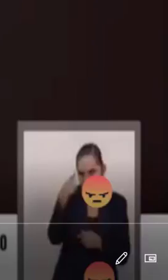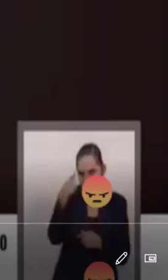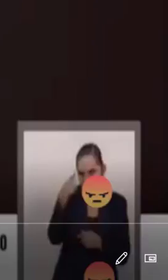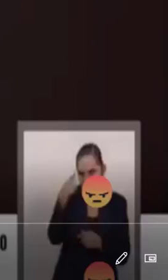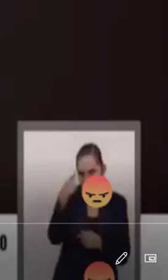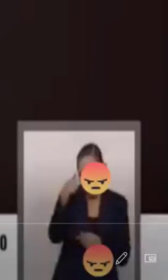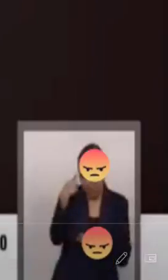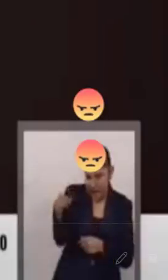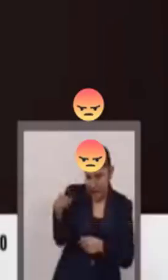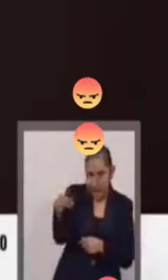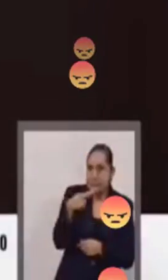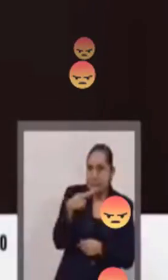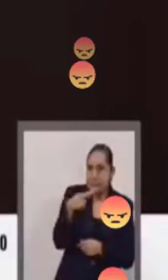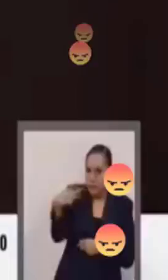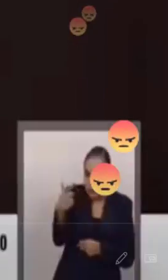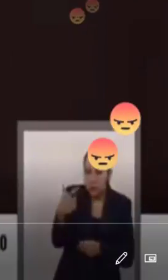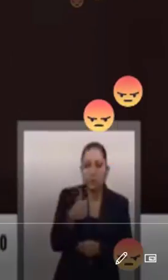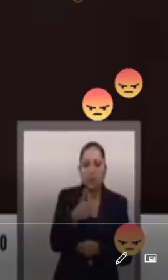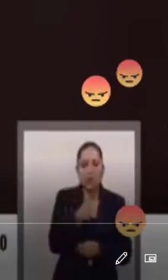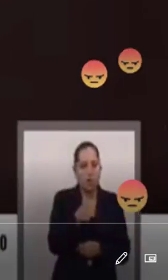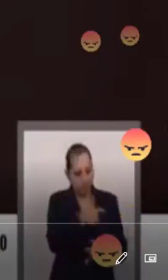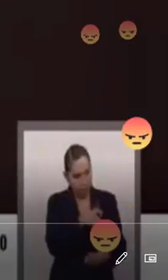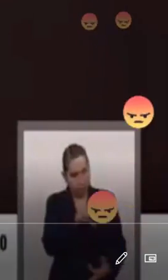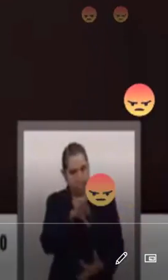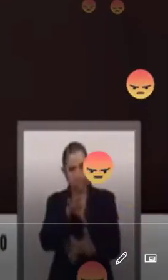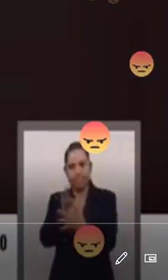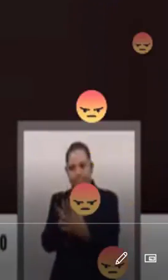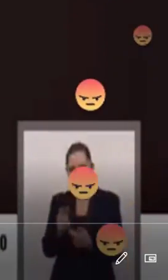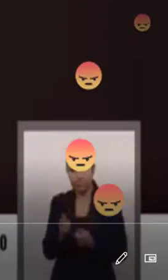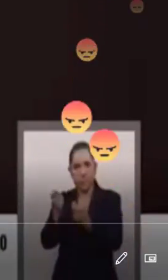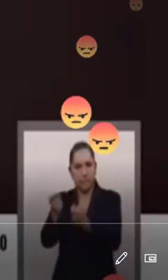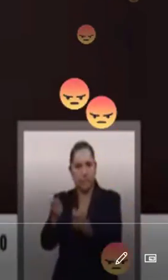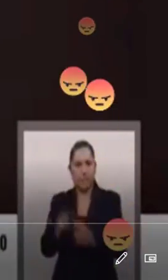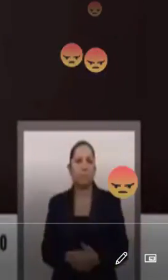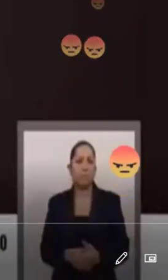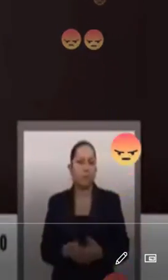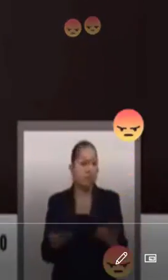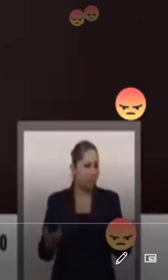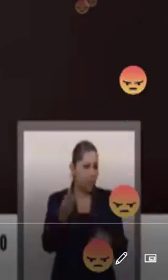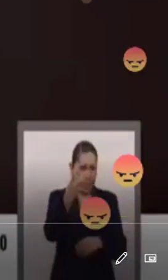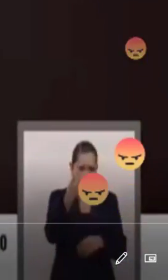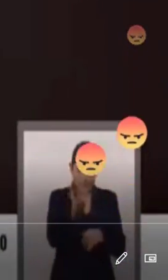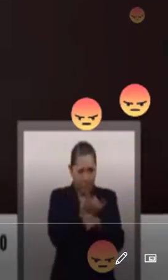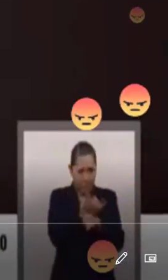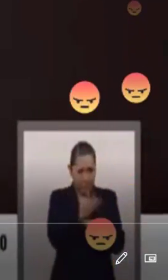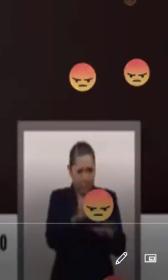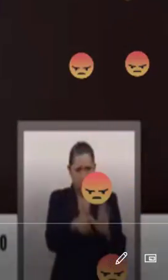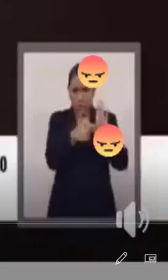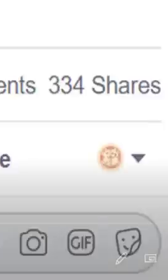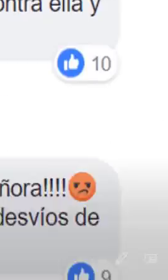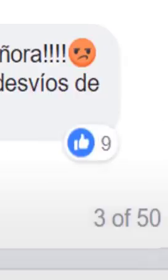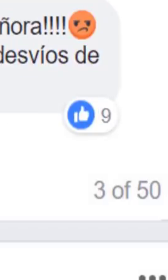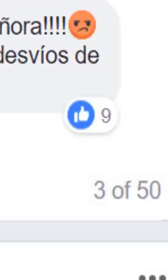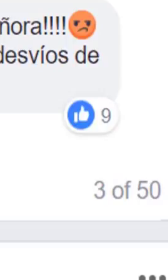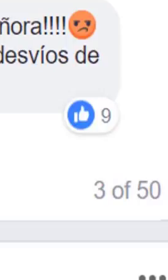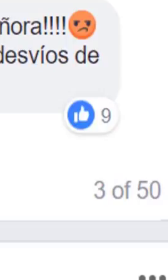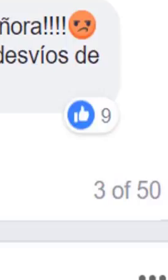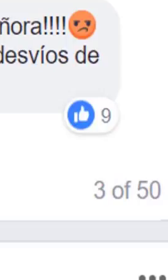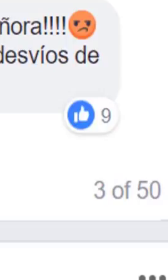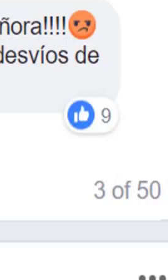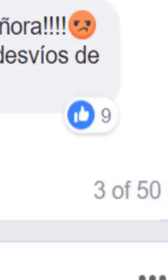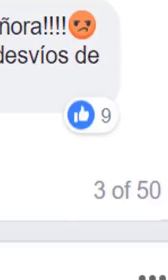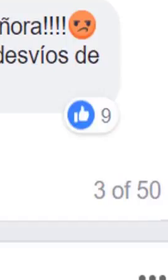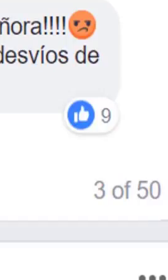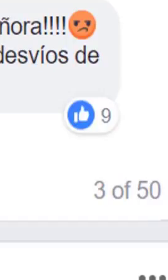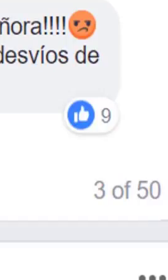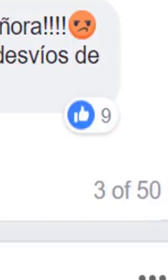inclusive. Creo que estos datos hablan por sí solos. No requerimos